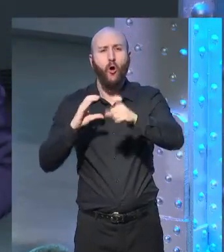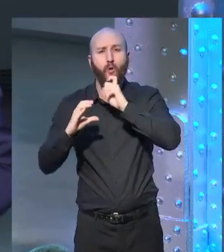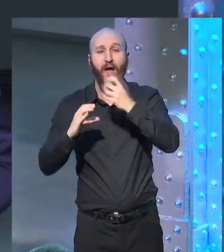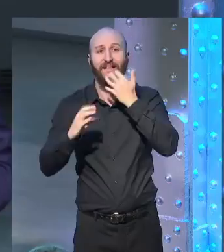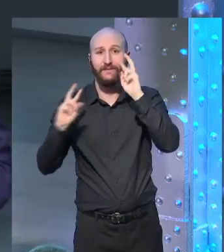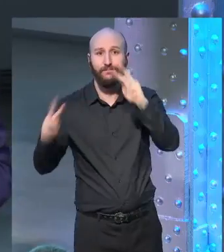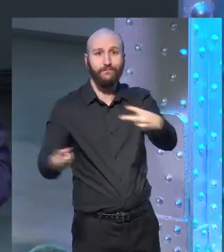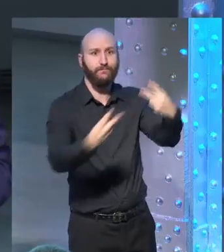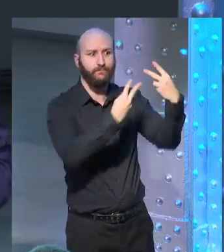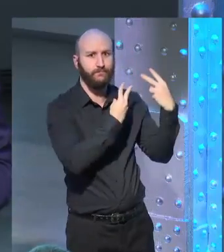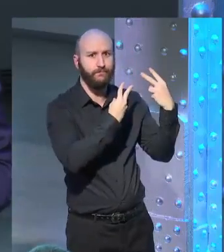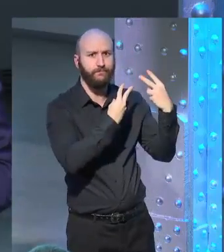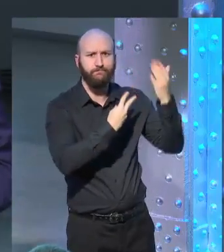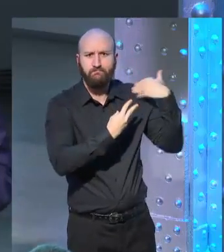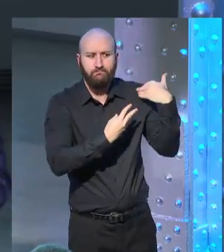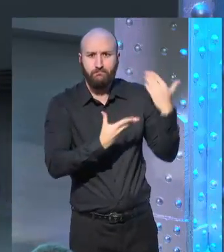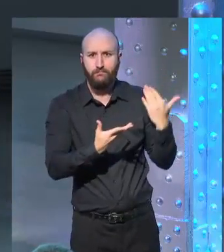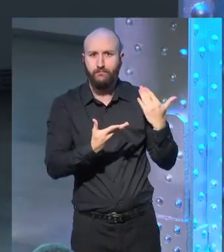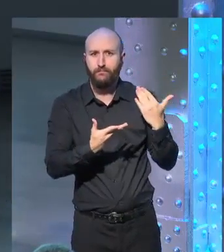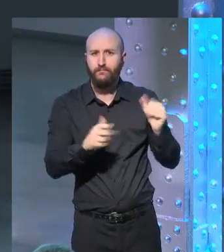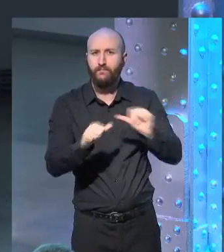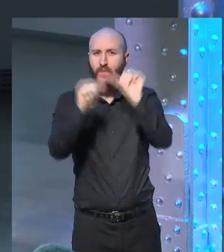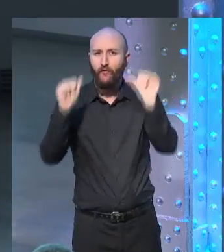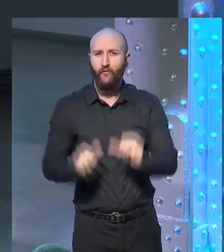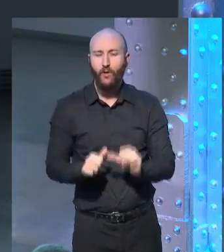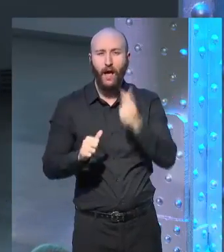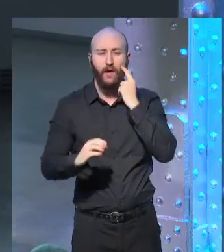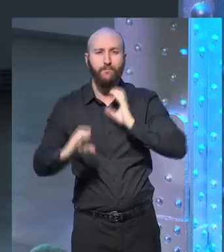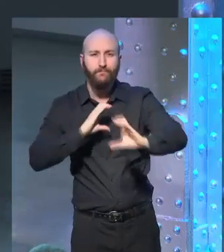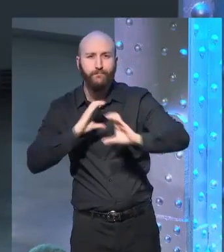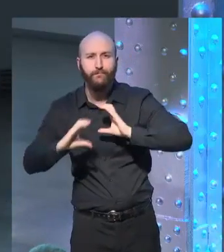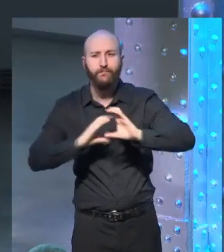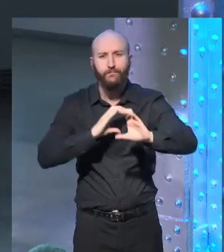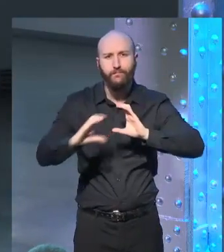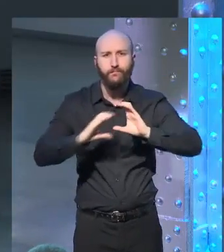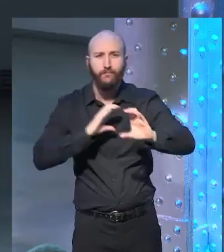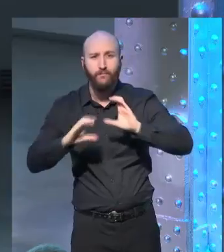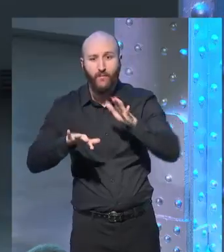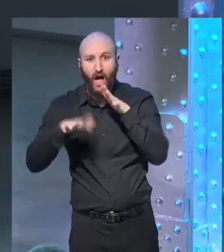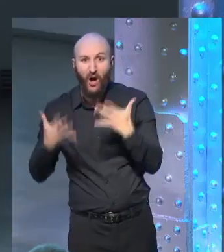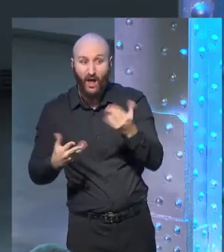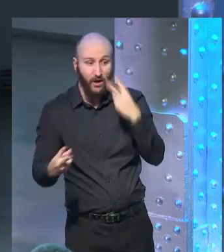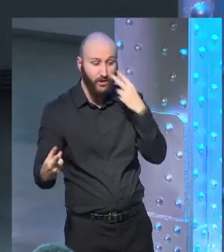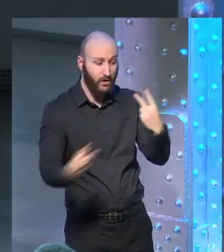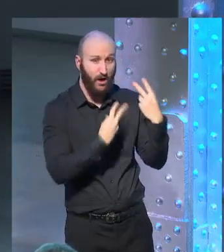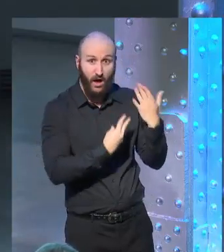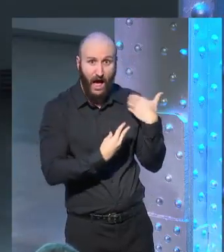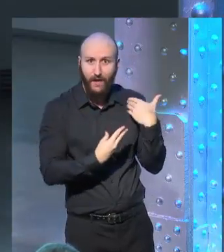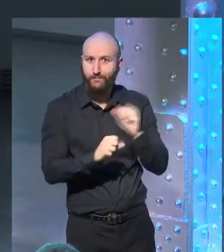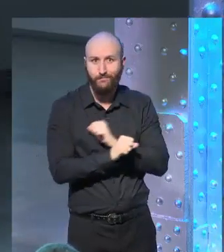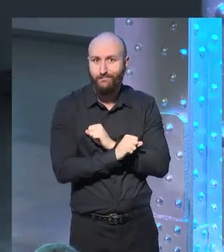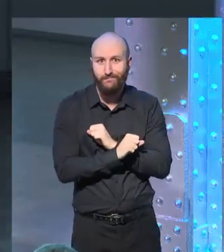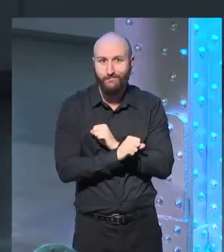atrás era impensable hace pocos años la forma en cómo nos comunicamos hoy en día, en el que a miles